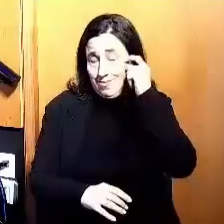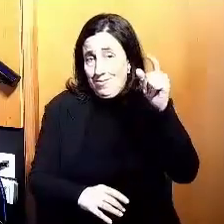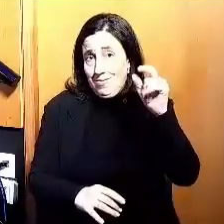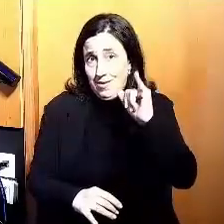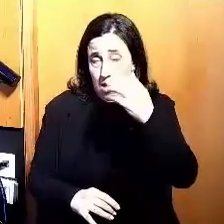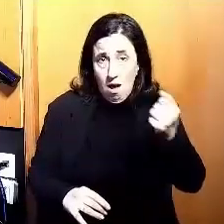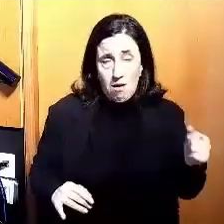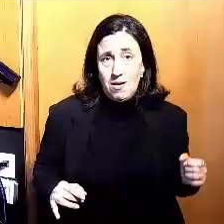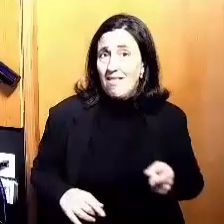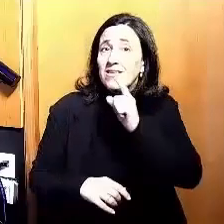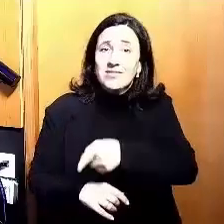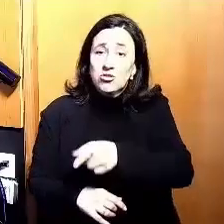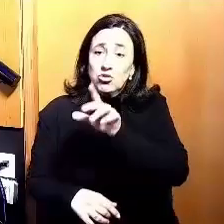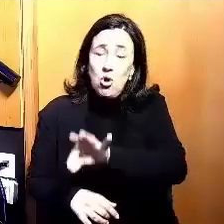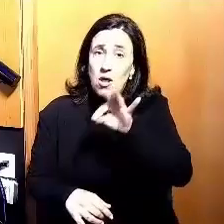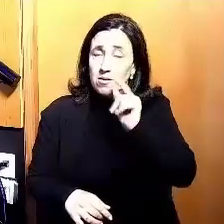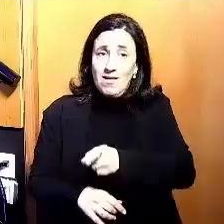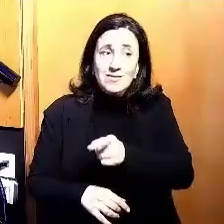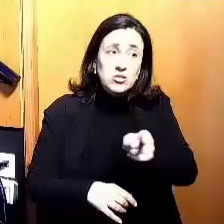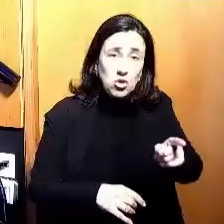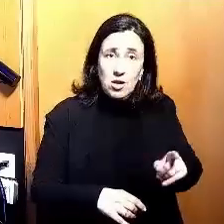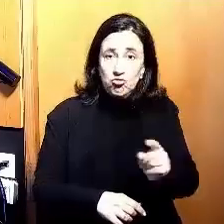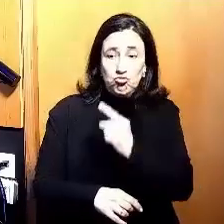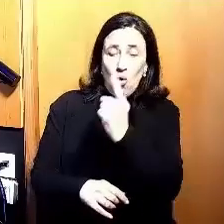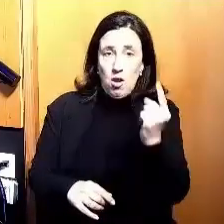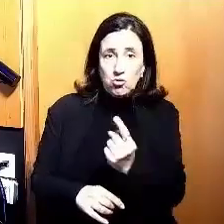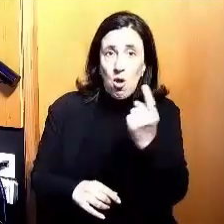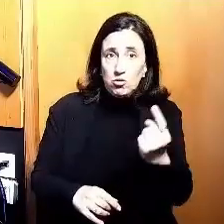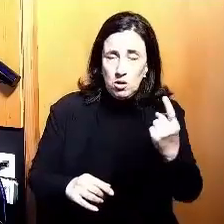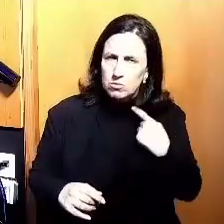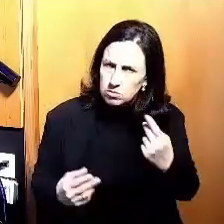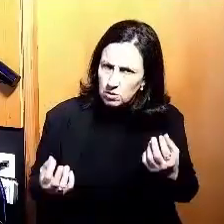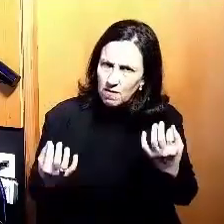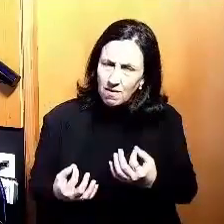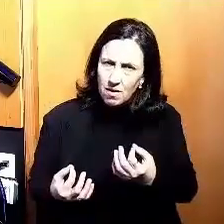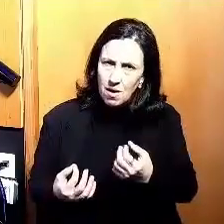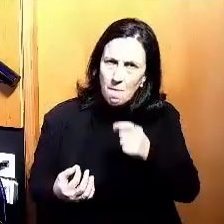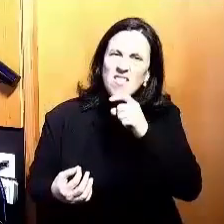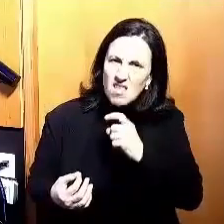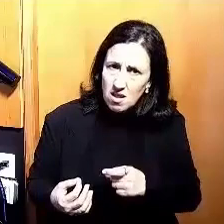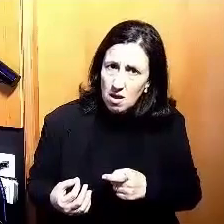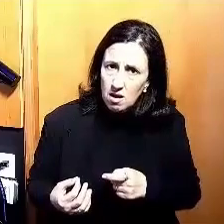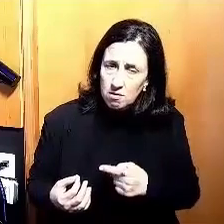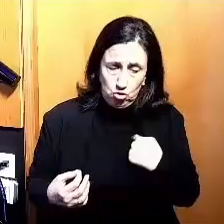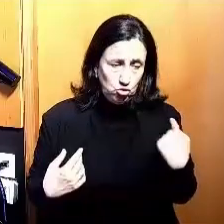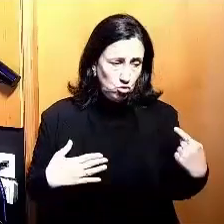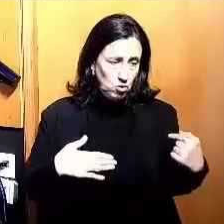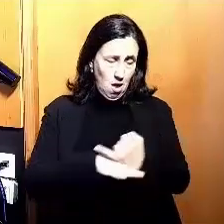decisiones se tomen solas, con lo que pensábamos hace 10 años. ¿Le mentimos a la gente? ¿Nos